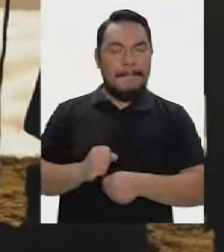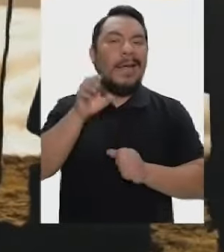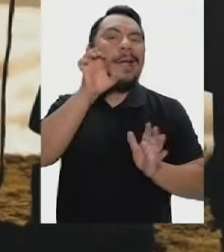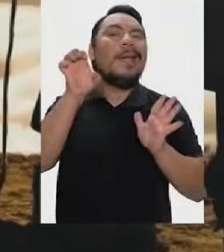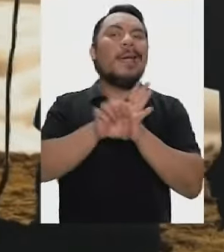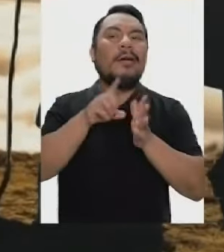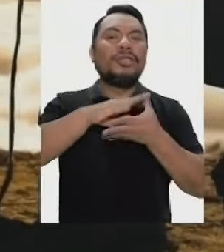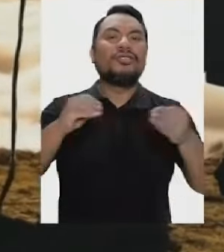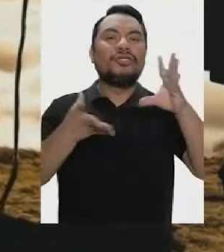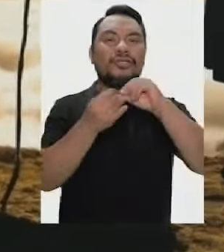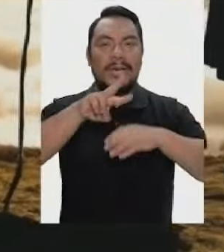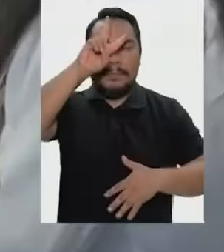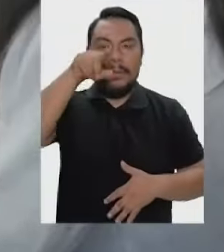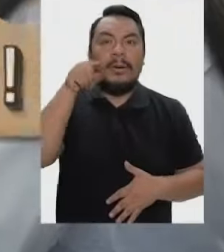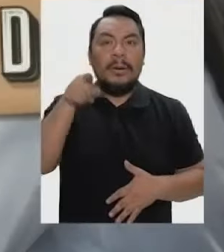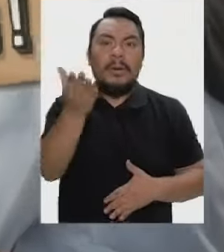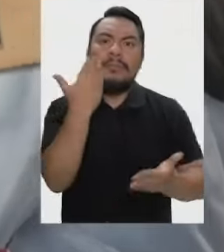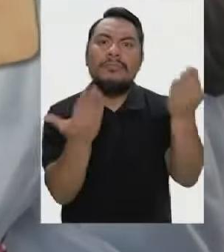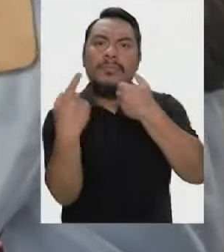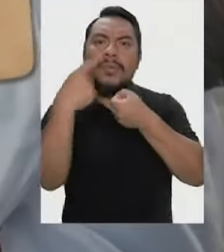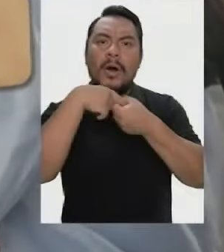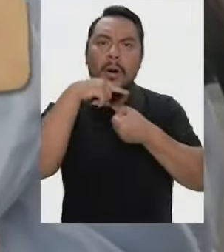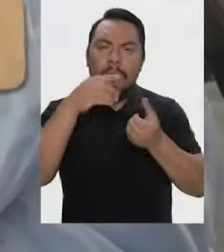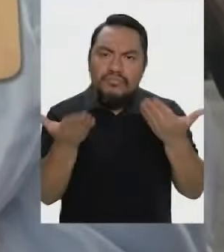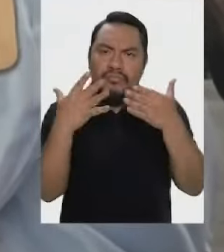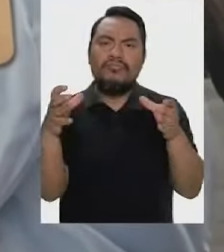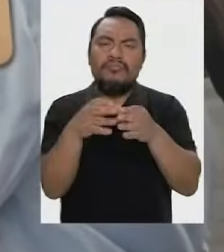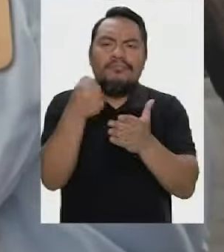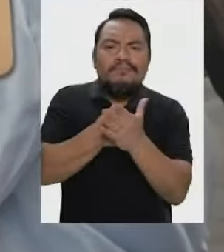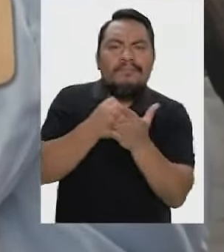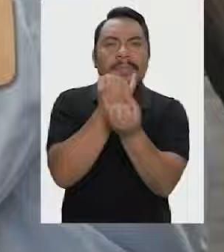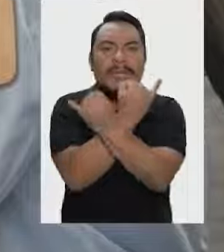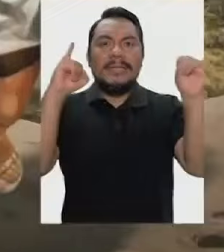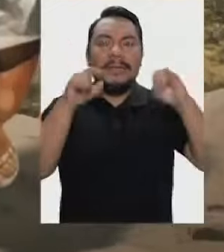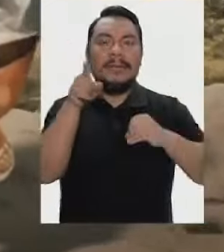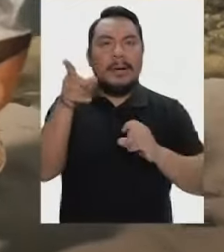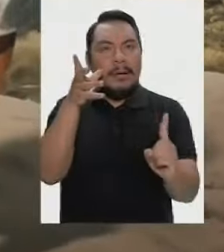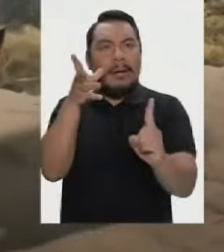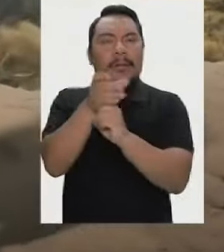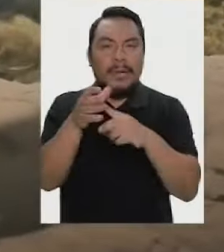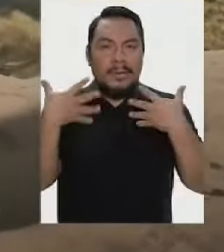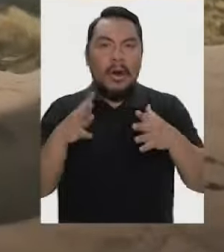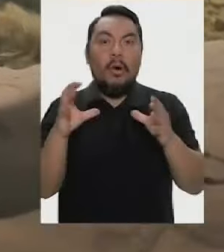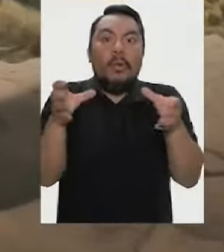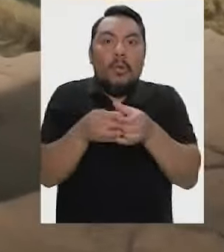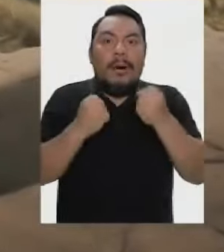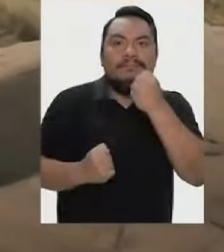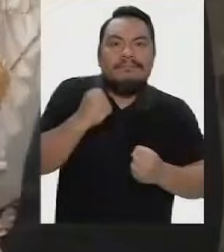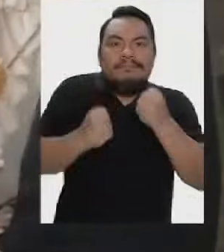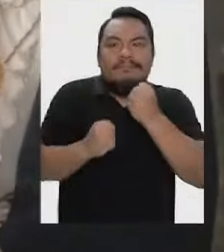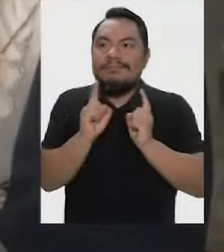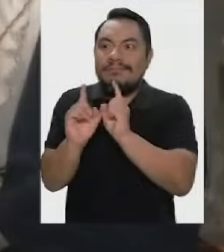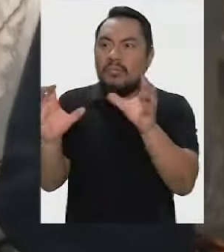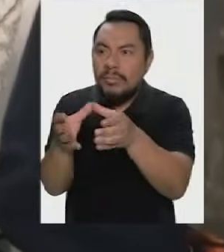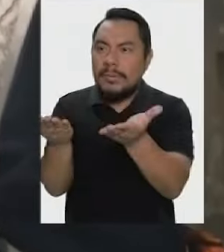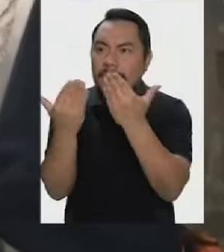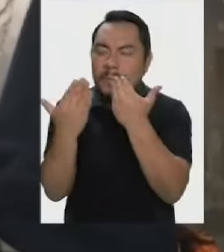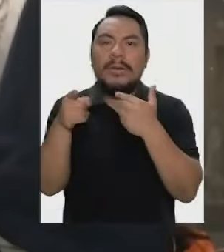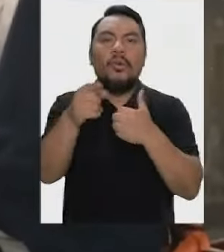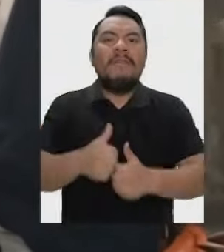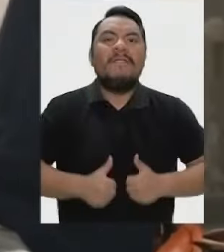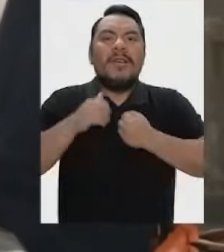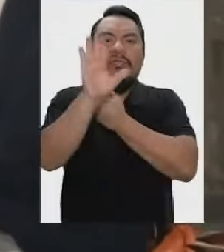gran ejemplo de nuestra historia. Inspiró a otras mujeres a unirse a la independencia. Logró establecer una red de chasquis y entregó su